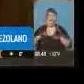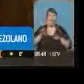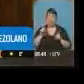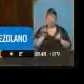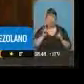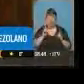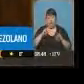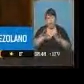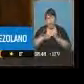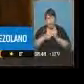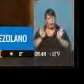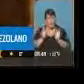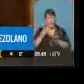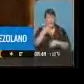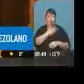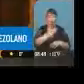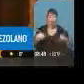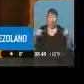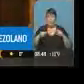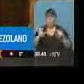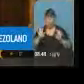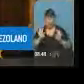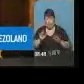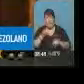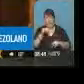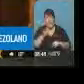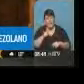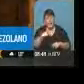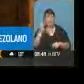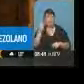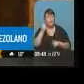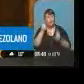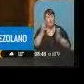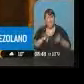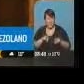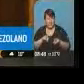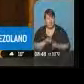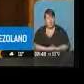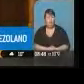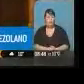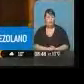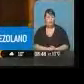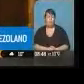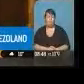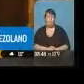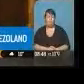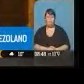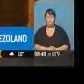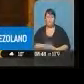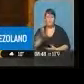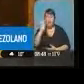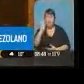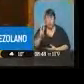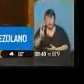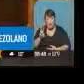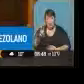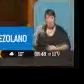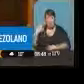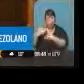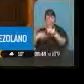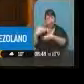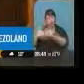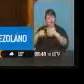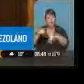situaciones conflictivas entre oficialismo y oposición. En esto destaco además que Venezuela estaba avanzando en un